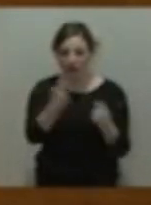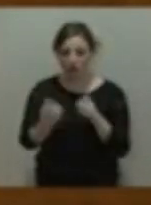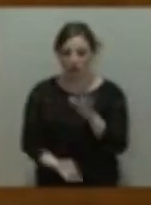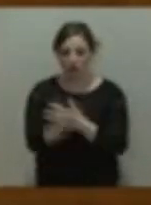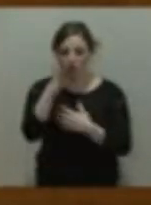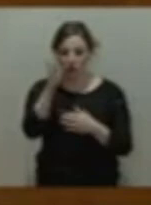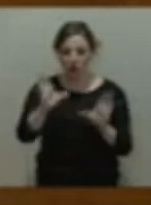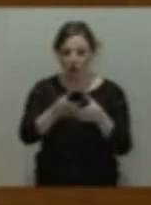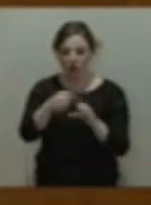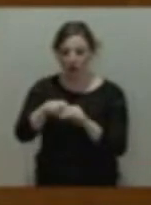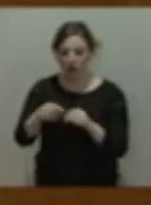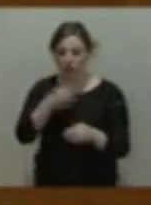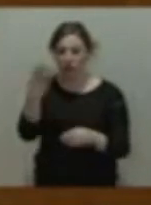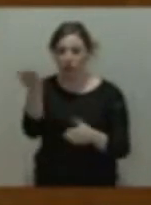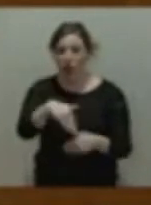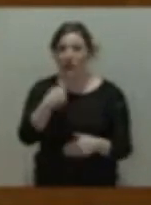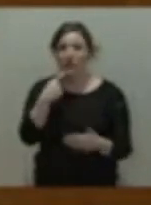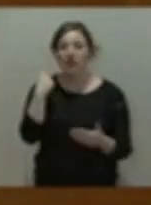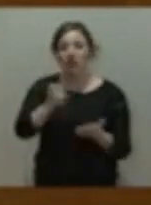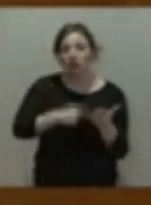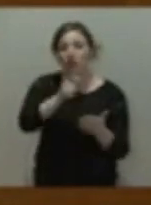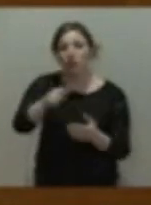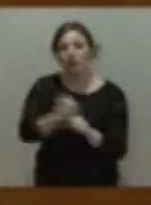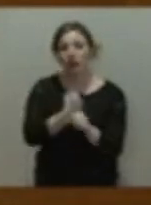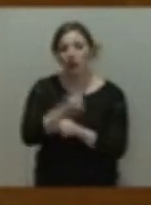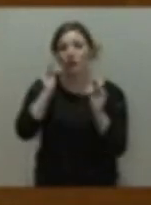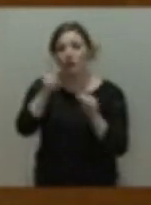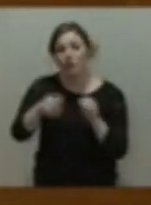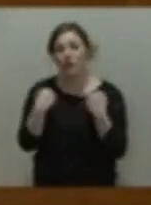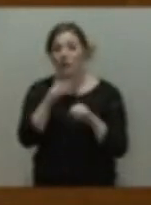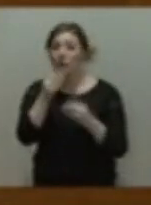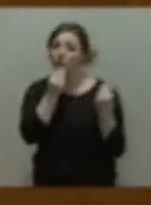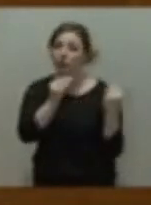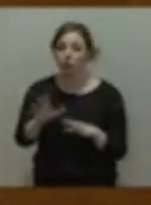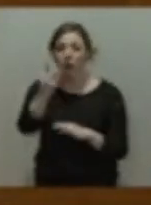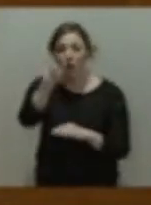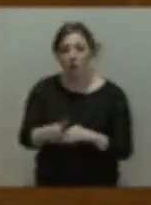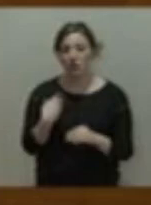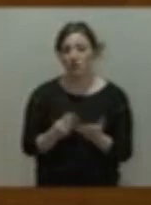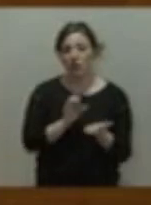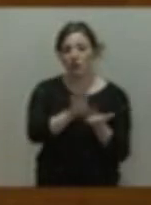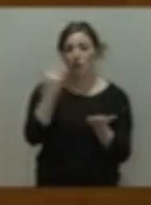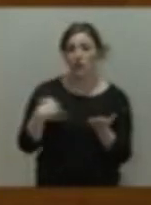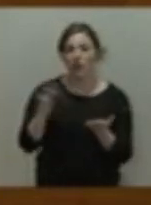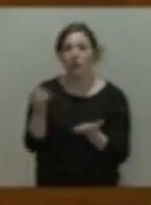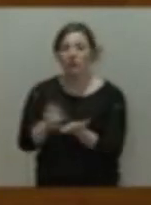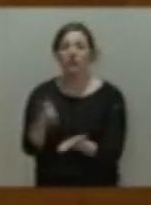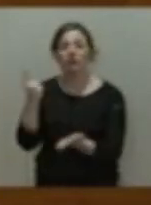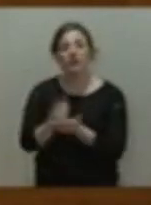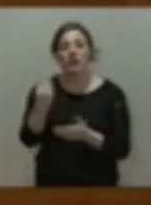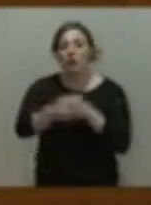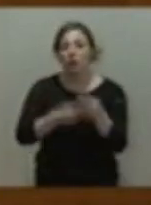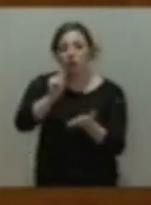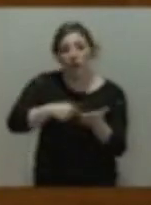con una plantilla insuficiente llevan a contratar a trabajadores en formación y en prácticas para sustituir a quienes han sido despedidos. Se utiliza la contratación a